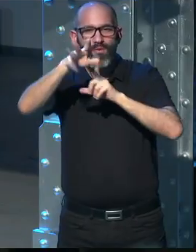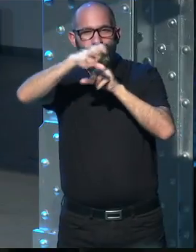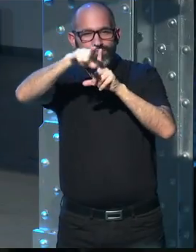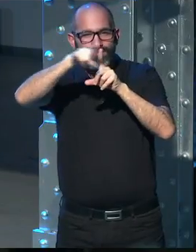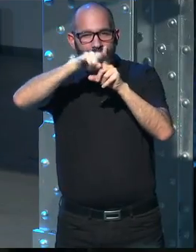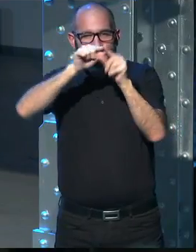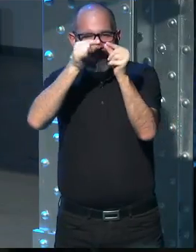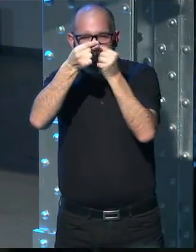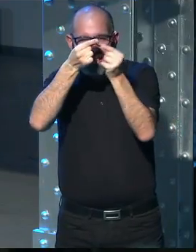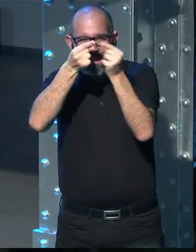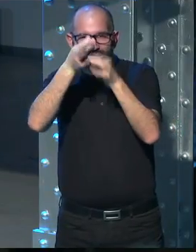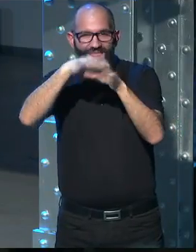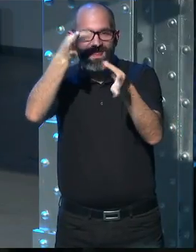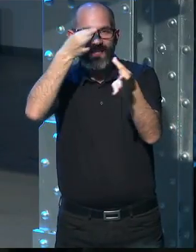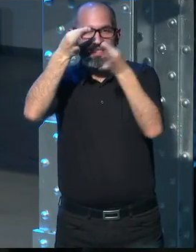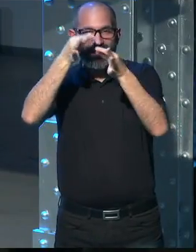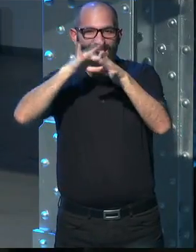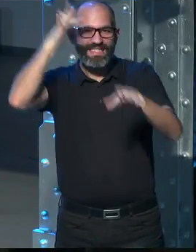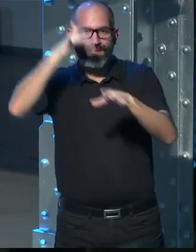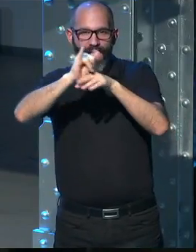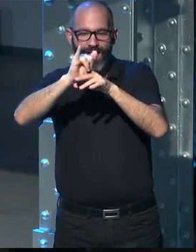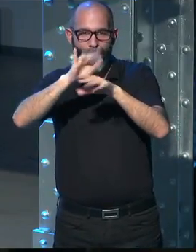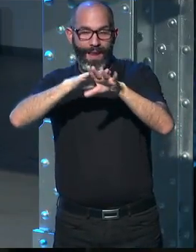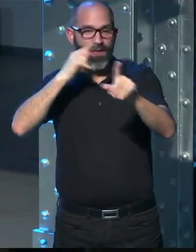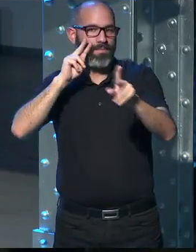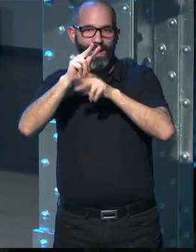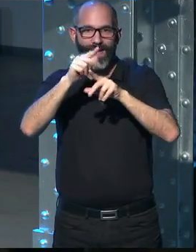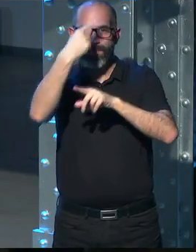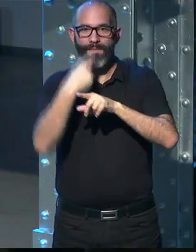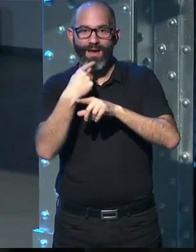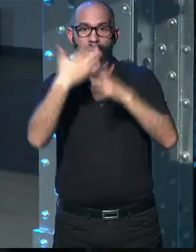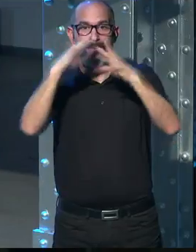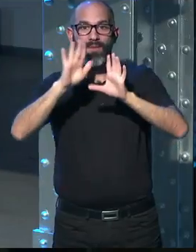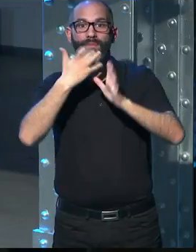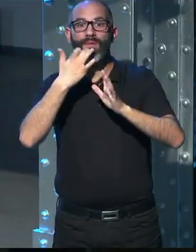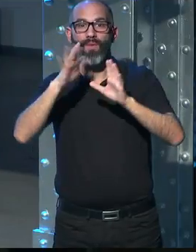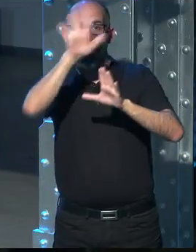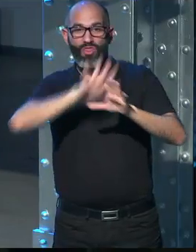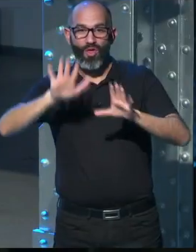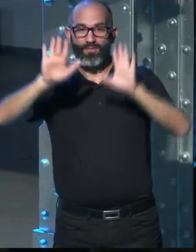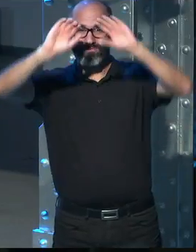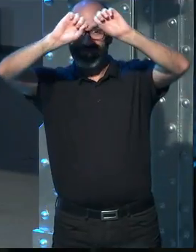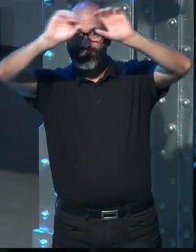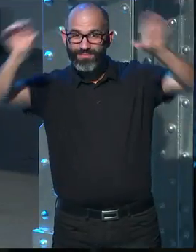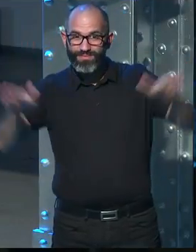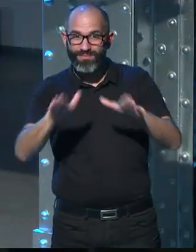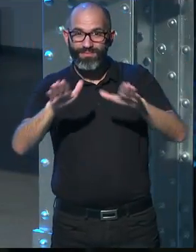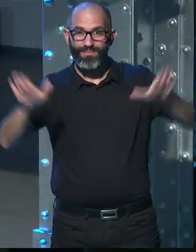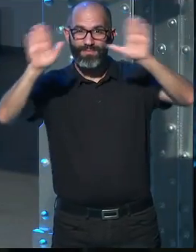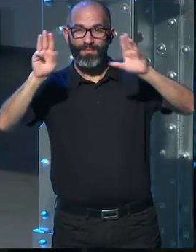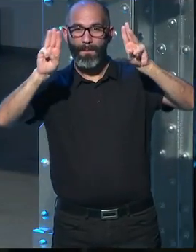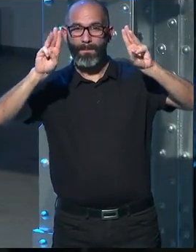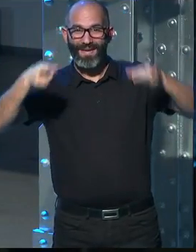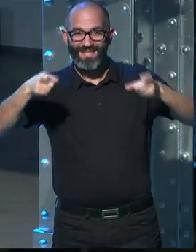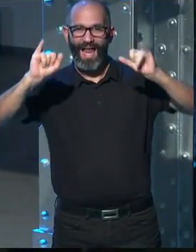son muy sensibles a los detalles espaciales de la imagen. Sin embargo, la periferia es una región que está poblada por píxeles o